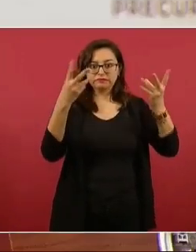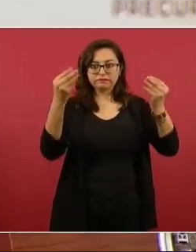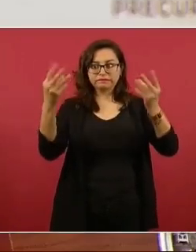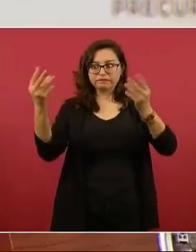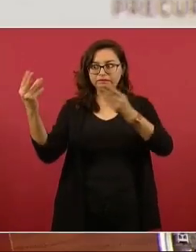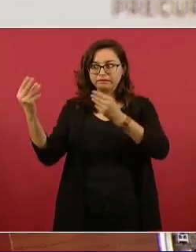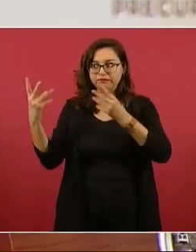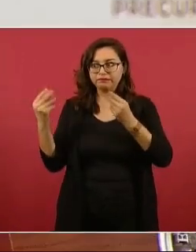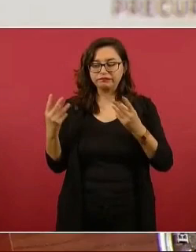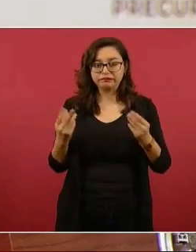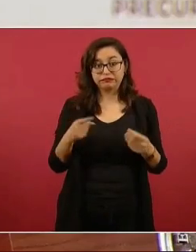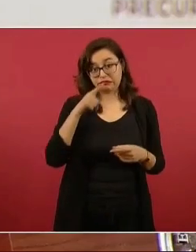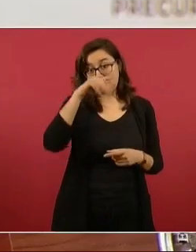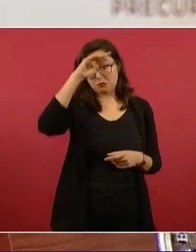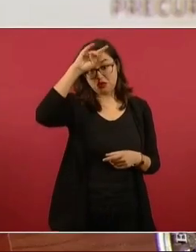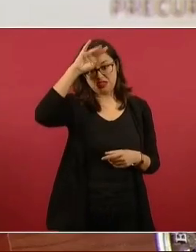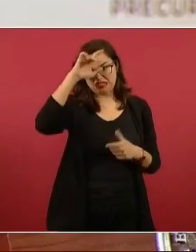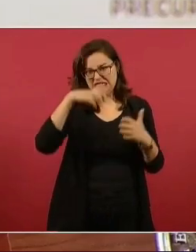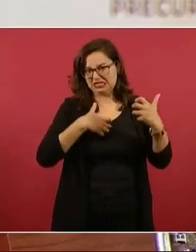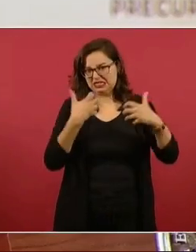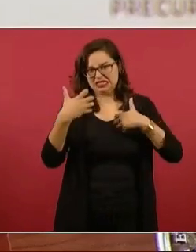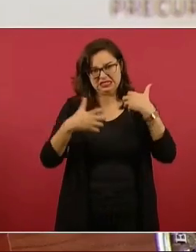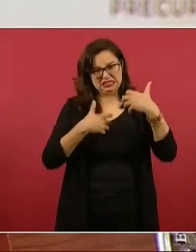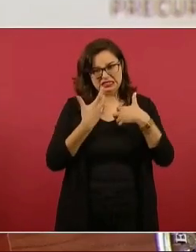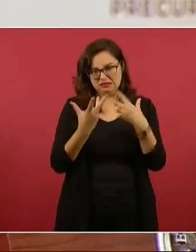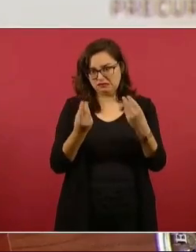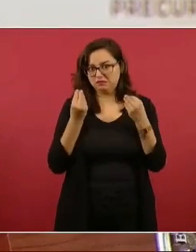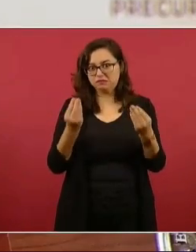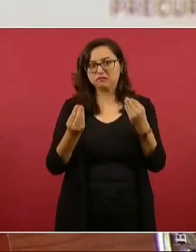les dio como concesión